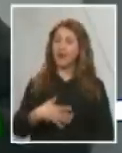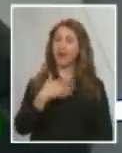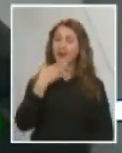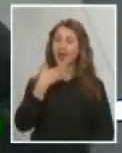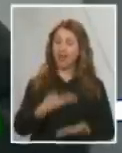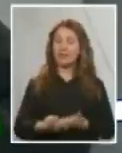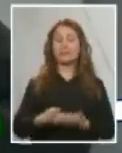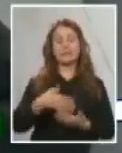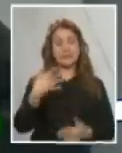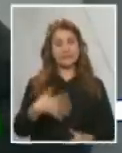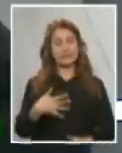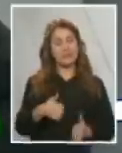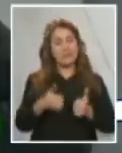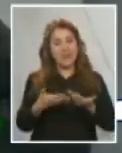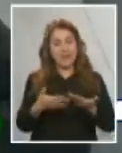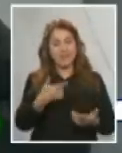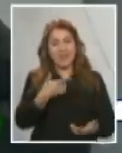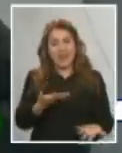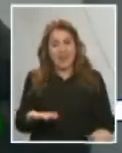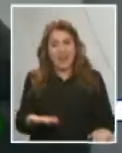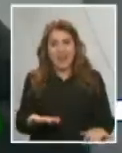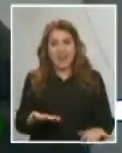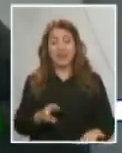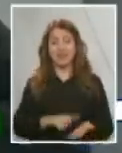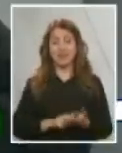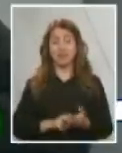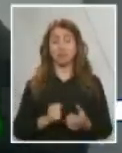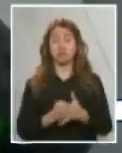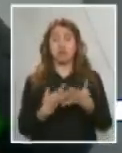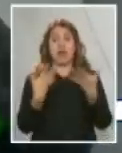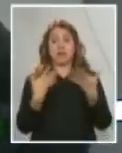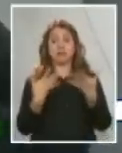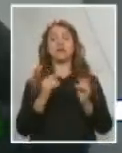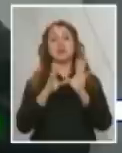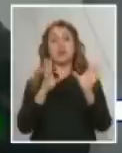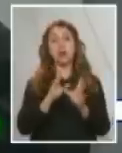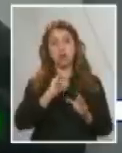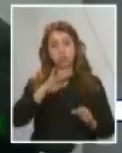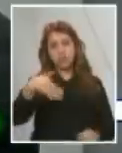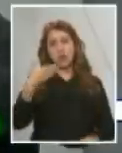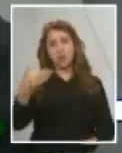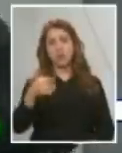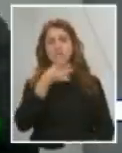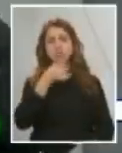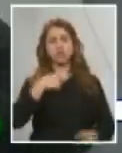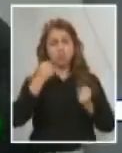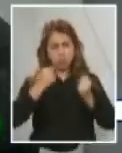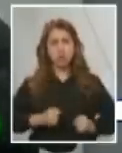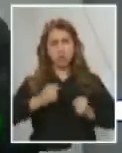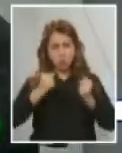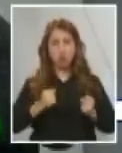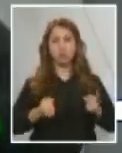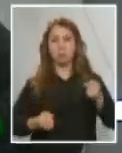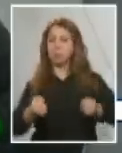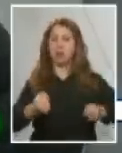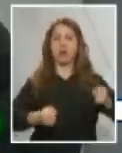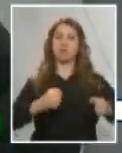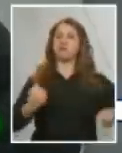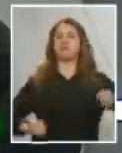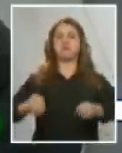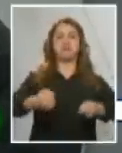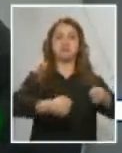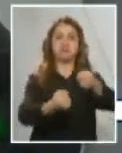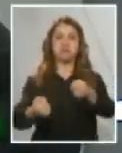Así como impacta. Claro, sí. Realmente impacta. Y ahí ya, claro, después ella, no, si yo puedo hacerlo, yo puedo hacerlo. Y ahora está fascinado, o